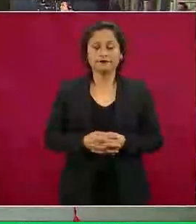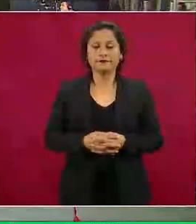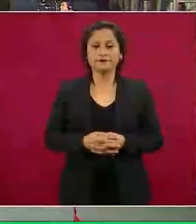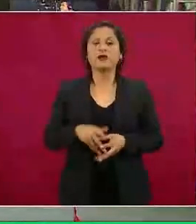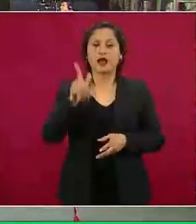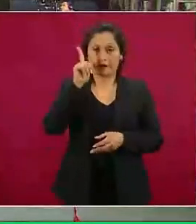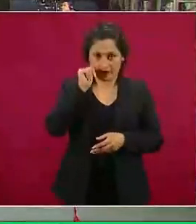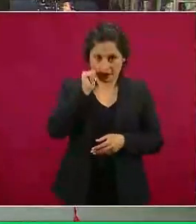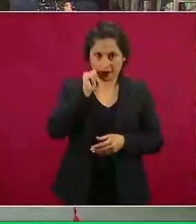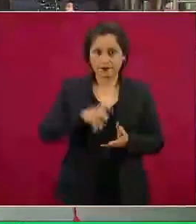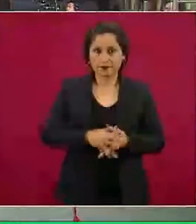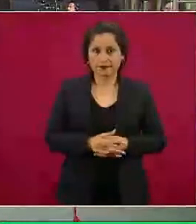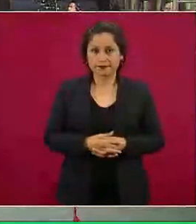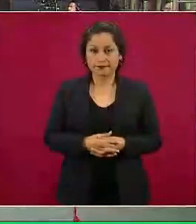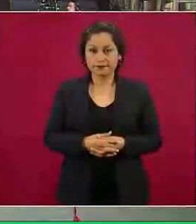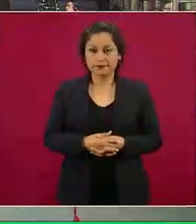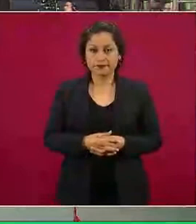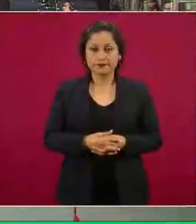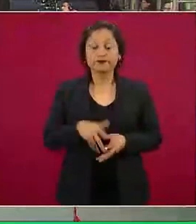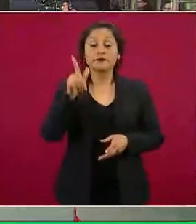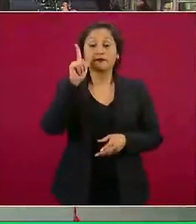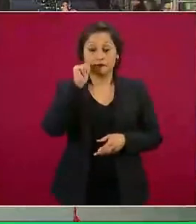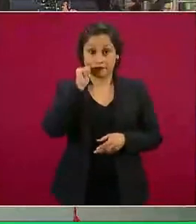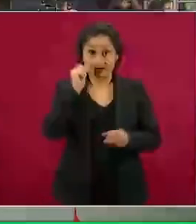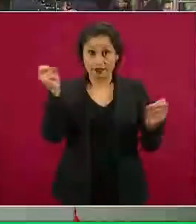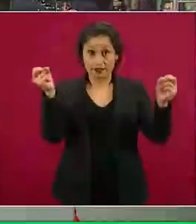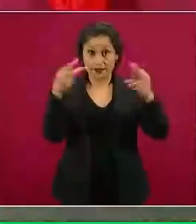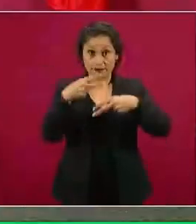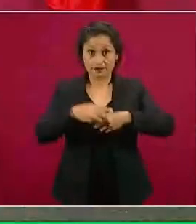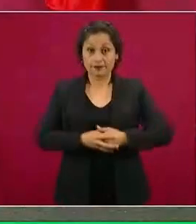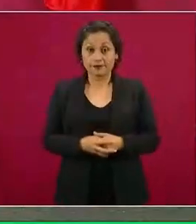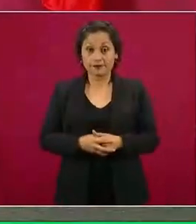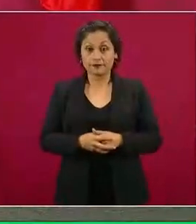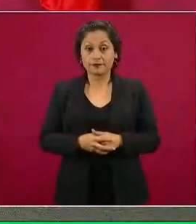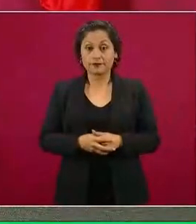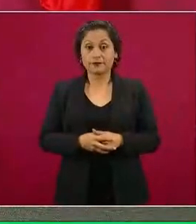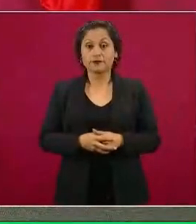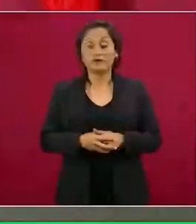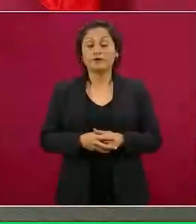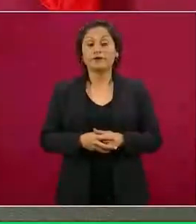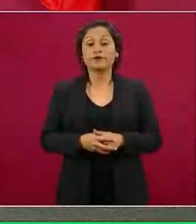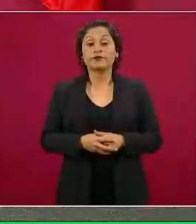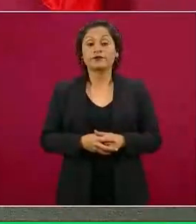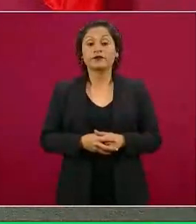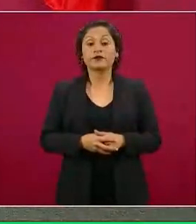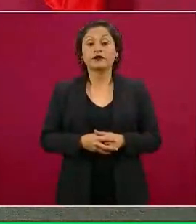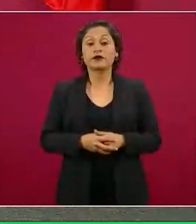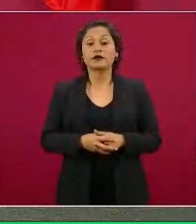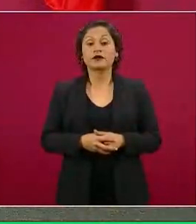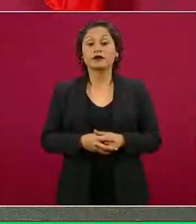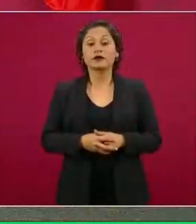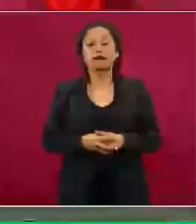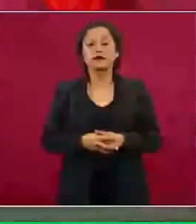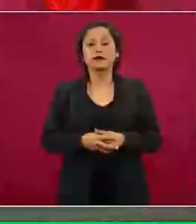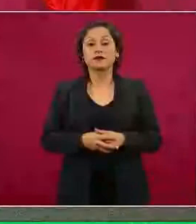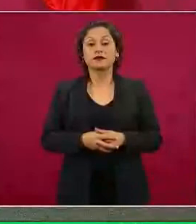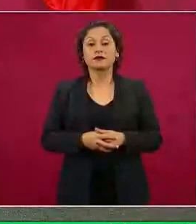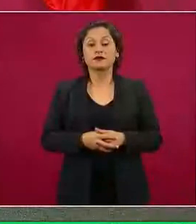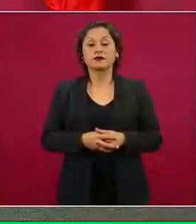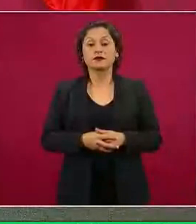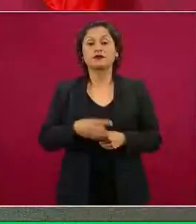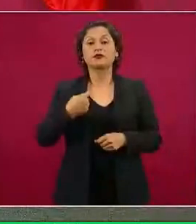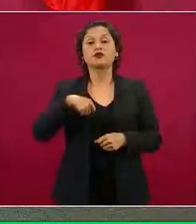Mañana. Mañana nos vemos. Nos vemos. Vamos a ir a